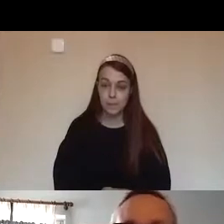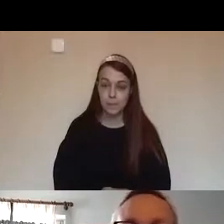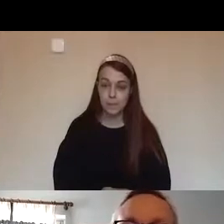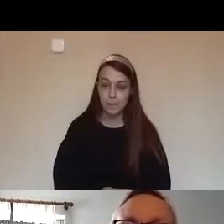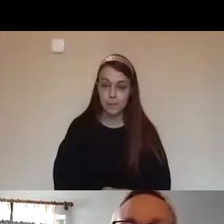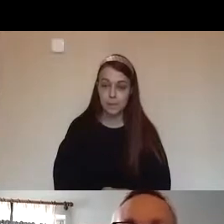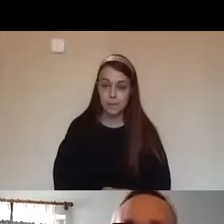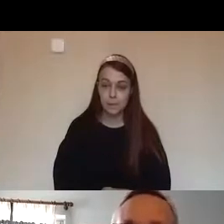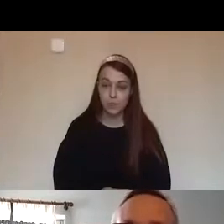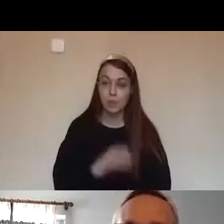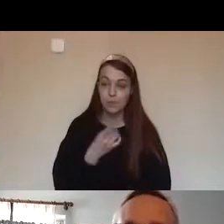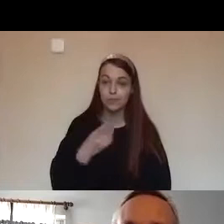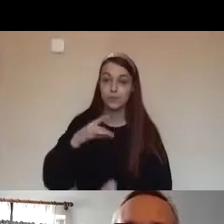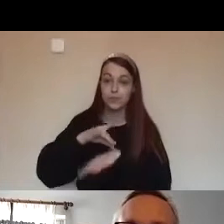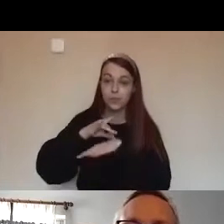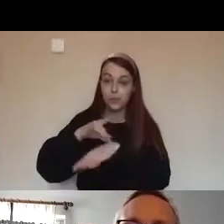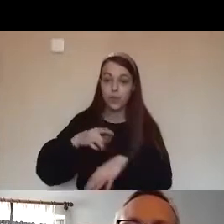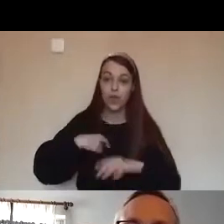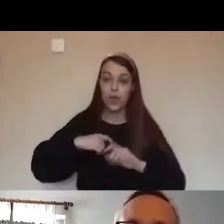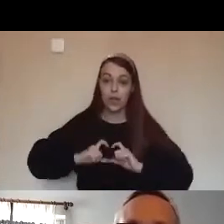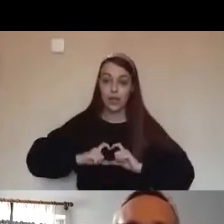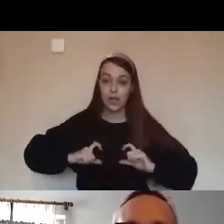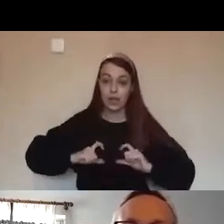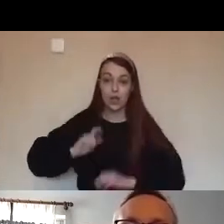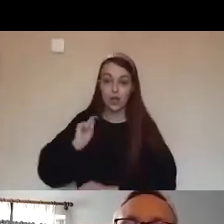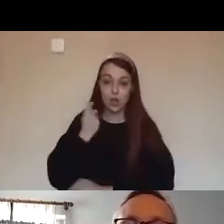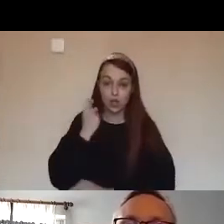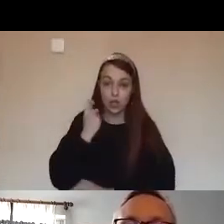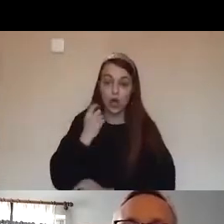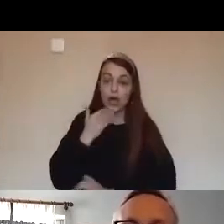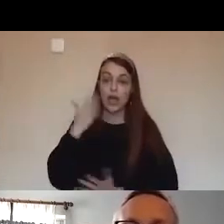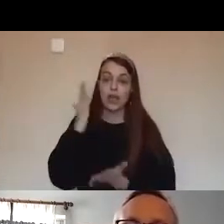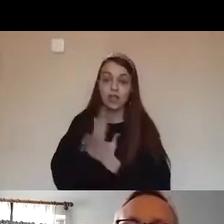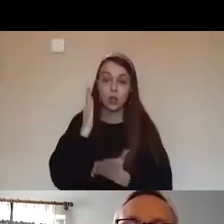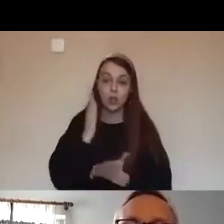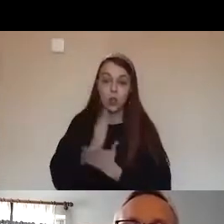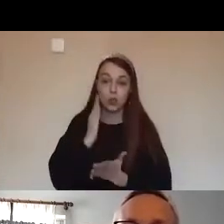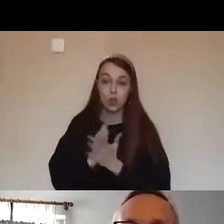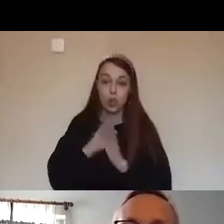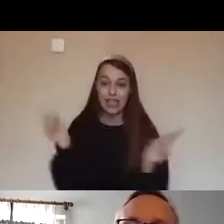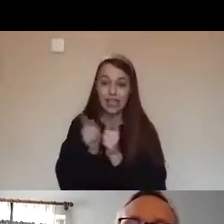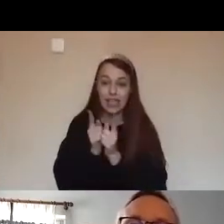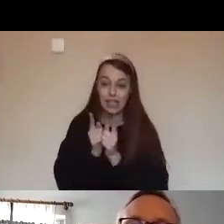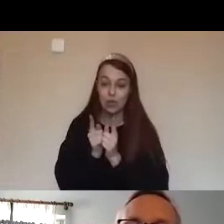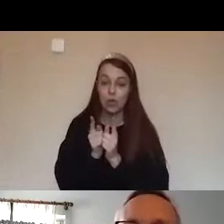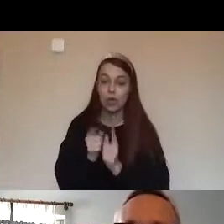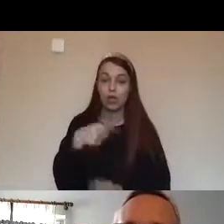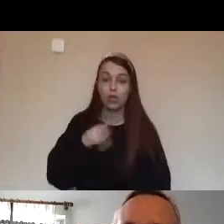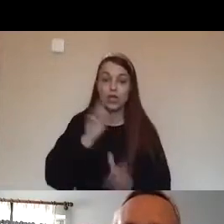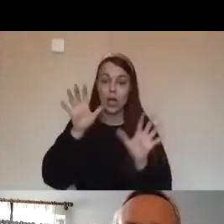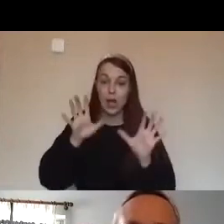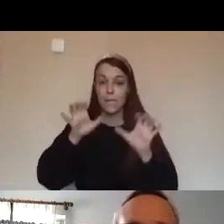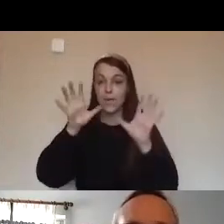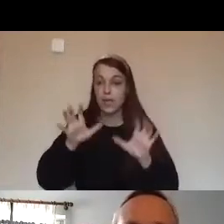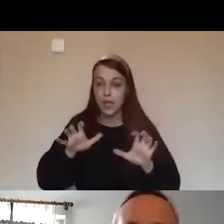Y estos guías se acreditan con este curso intensivo en el que aprenden cómo pueden